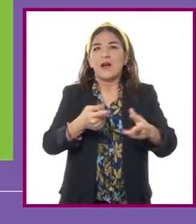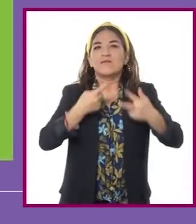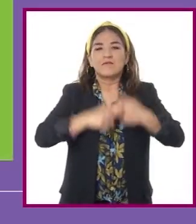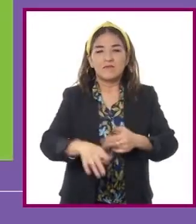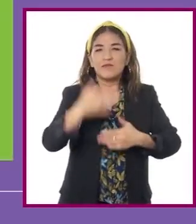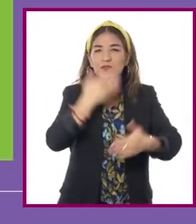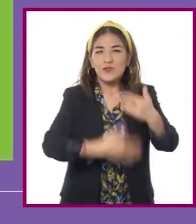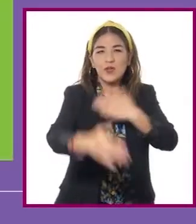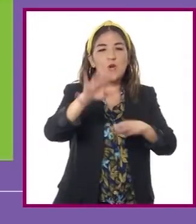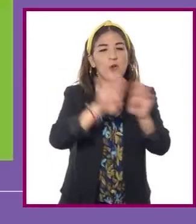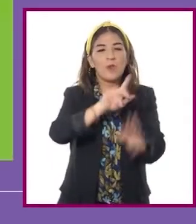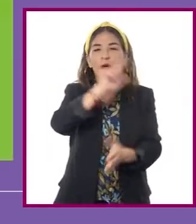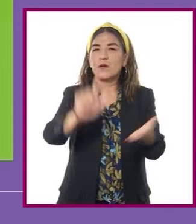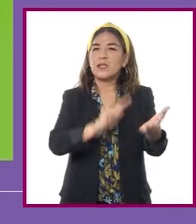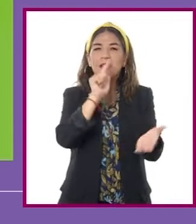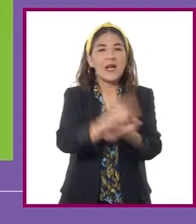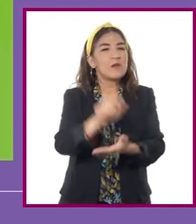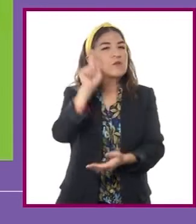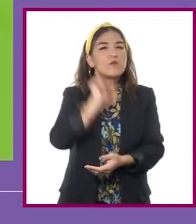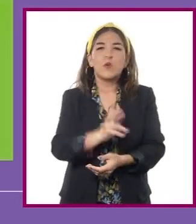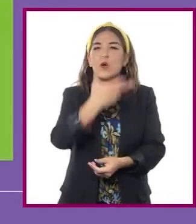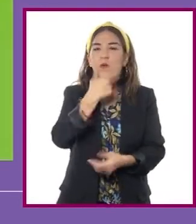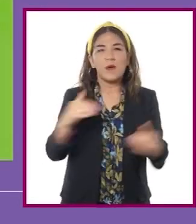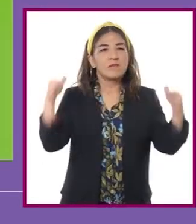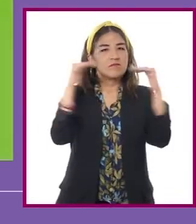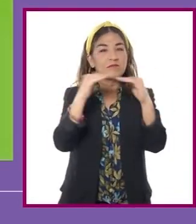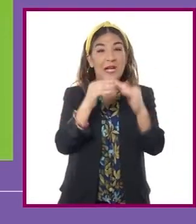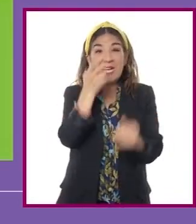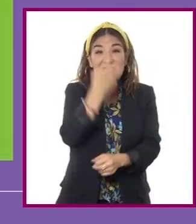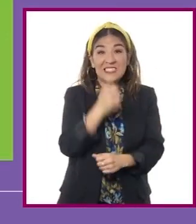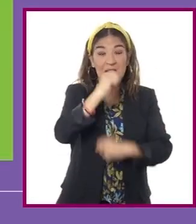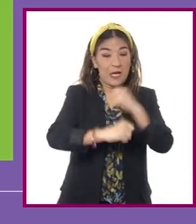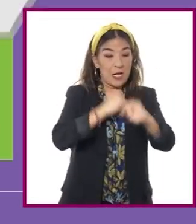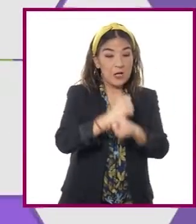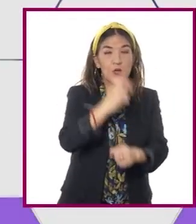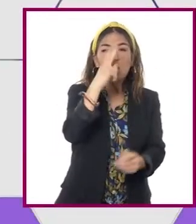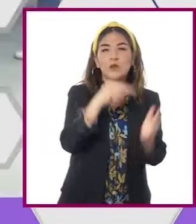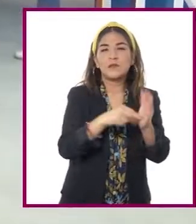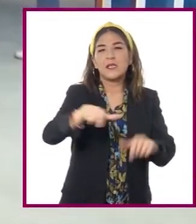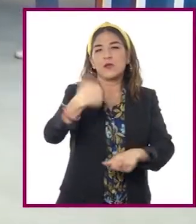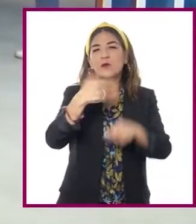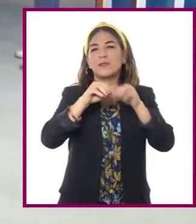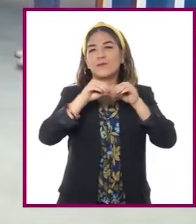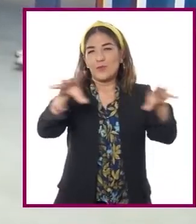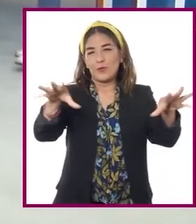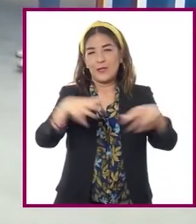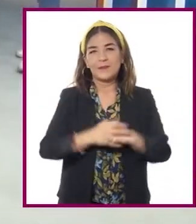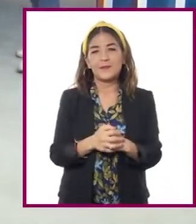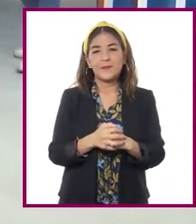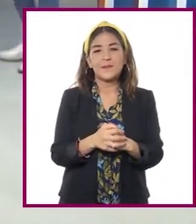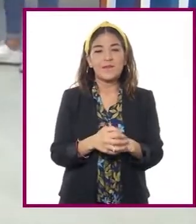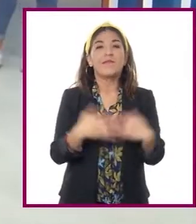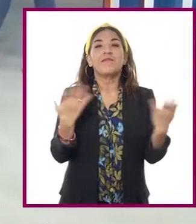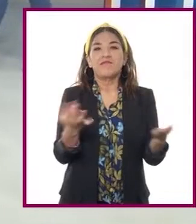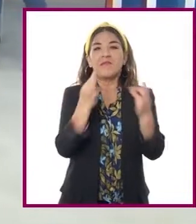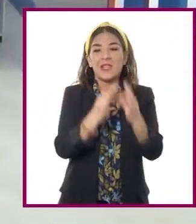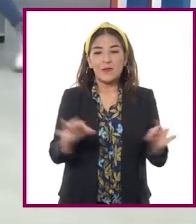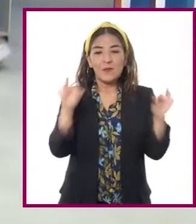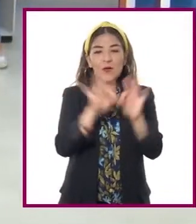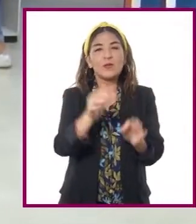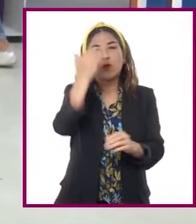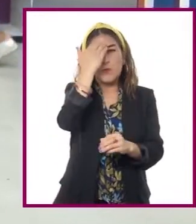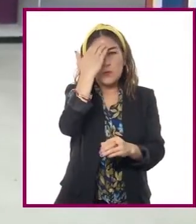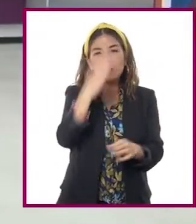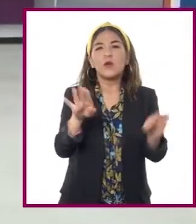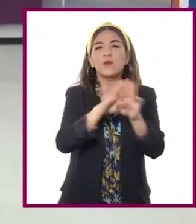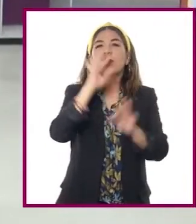de Igualdad Sustantiva entre Mujeres y Hombres a partir del año 2012. Qué importante es conocer